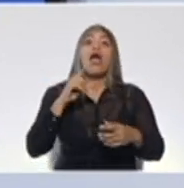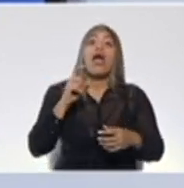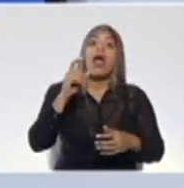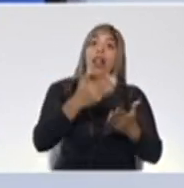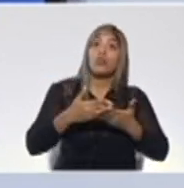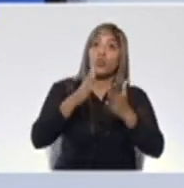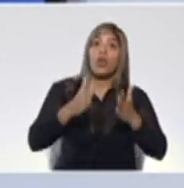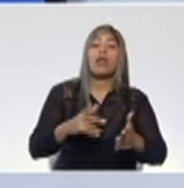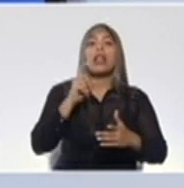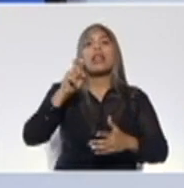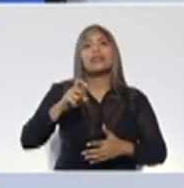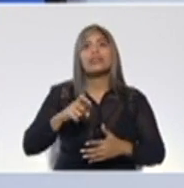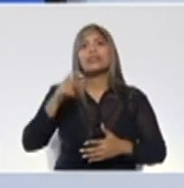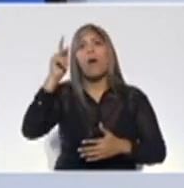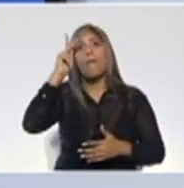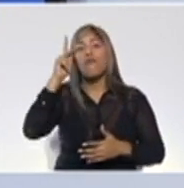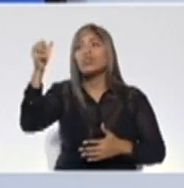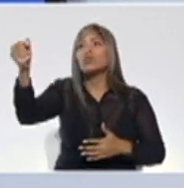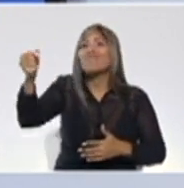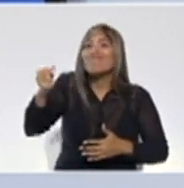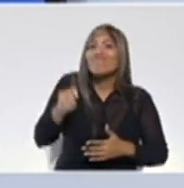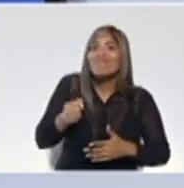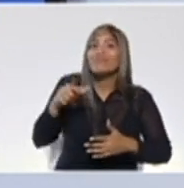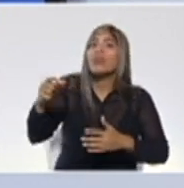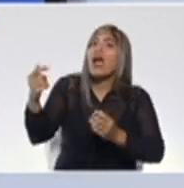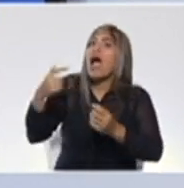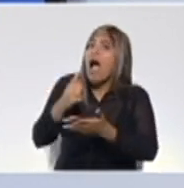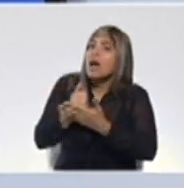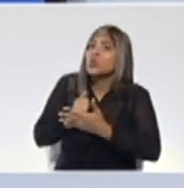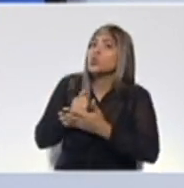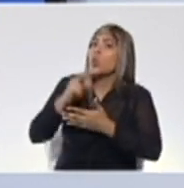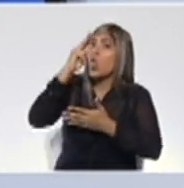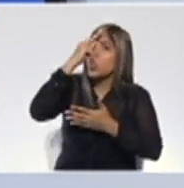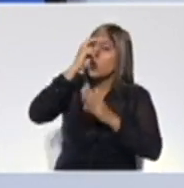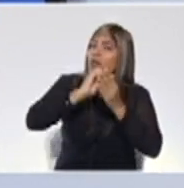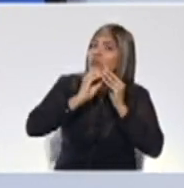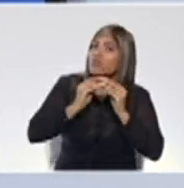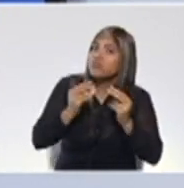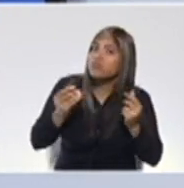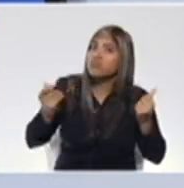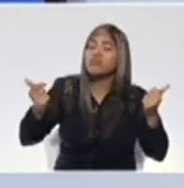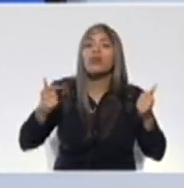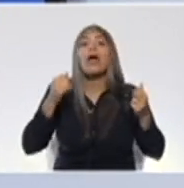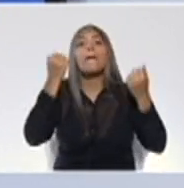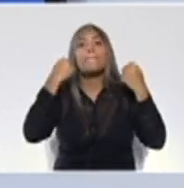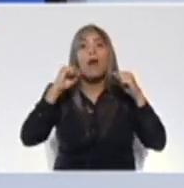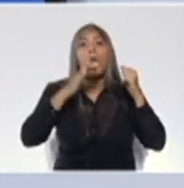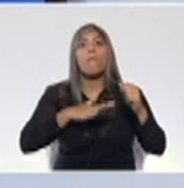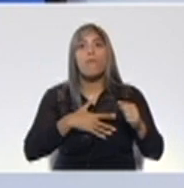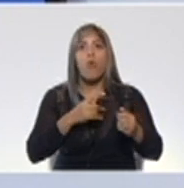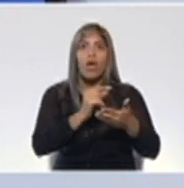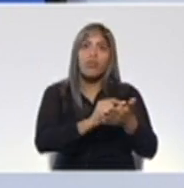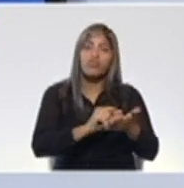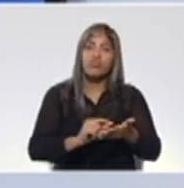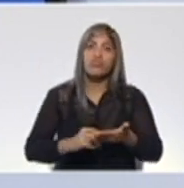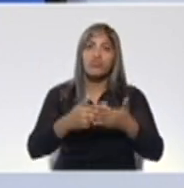la presencia de su docente para aclarar las dudas, para realizar los ejercicios.